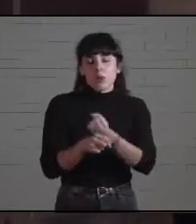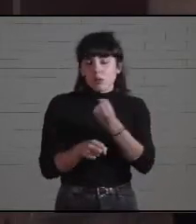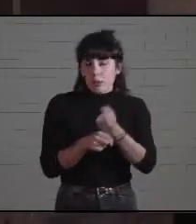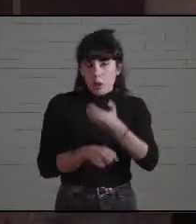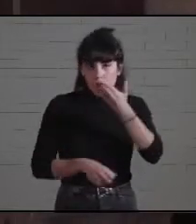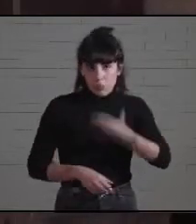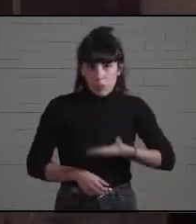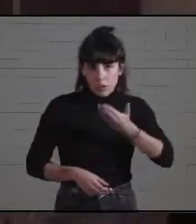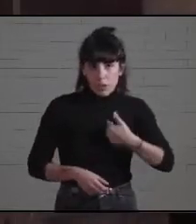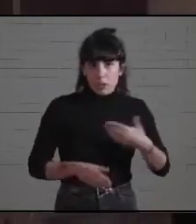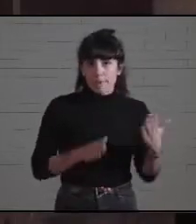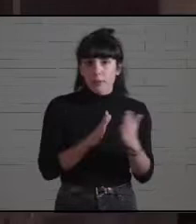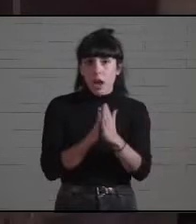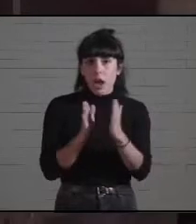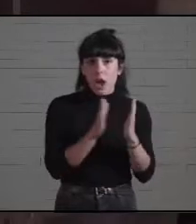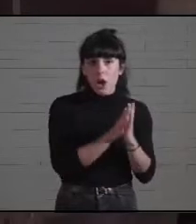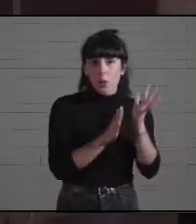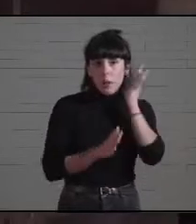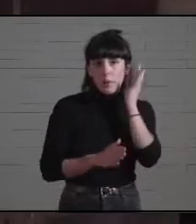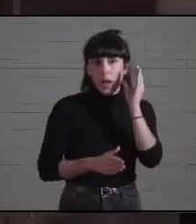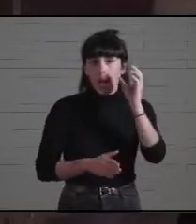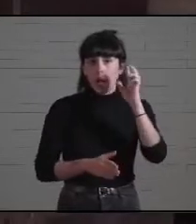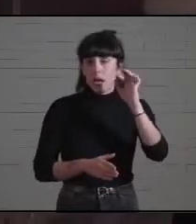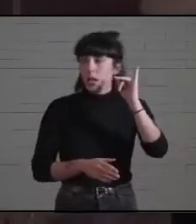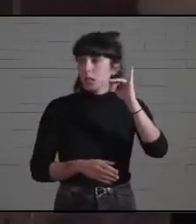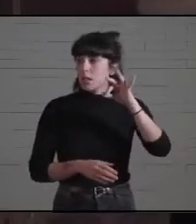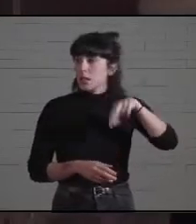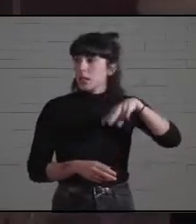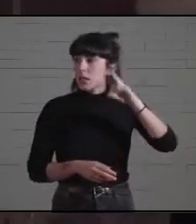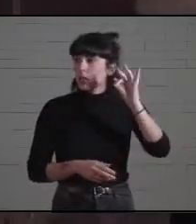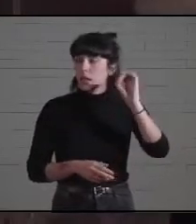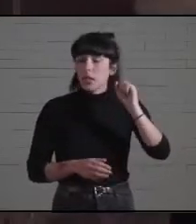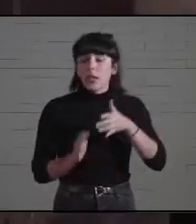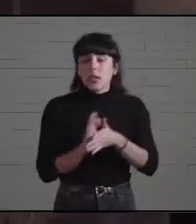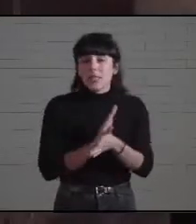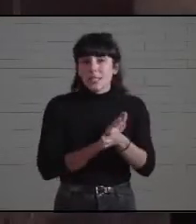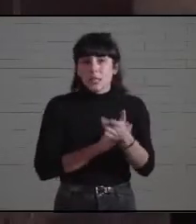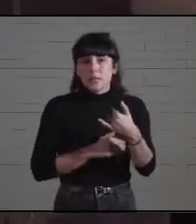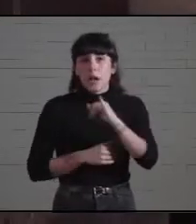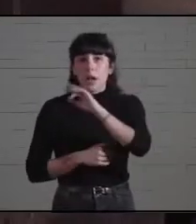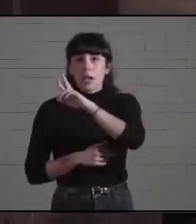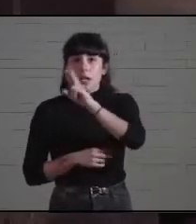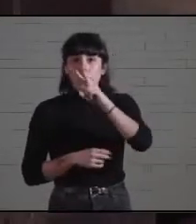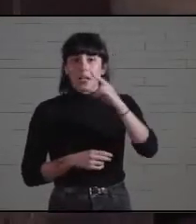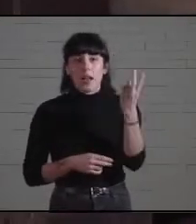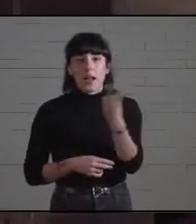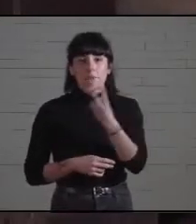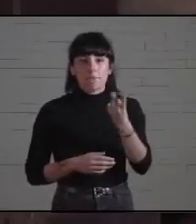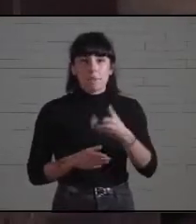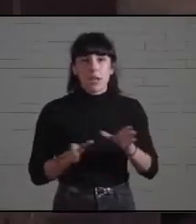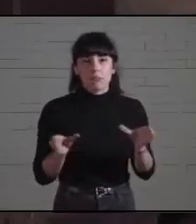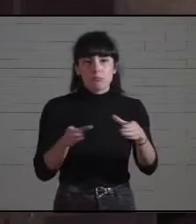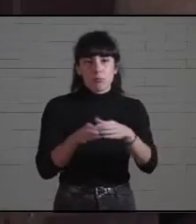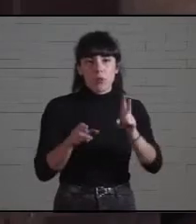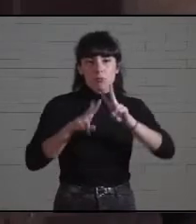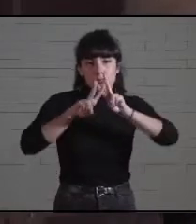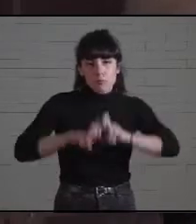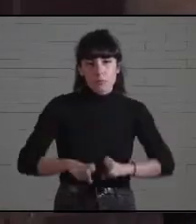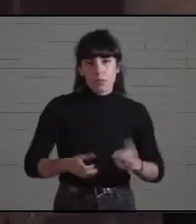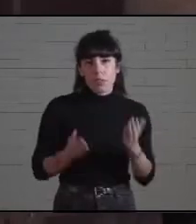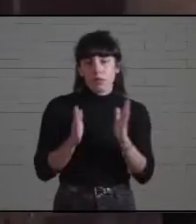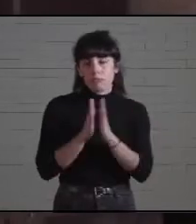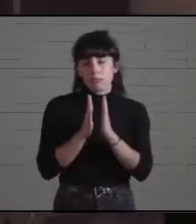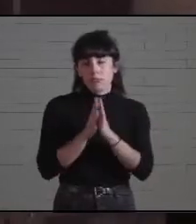Cristina Castellanos, que es economista en la UNED, y Irina Fernández, que es socióloga como yo en el Departamento de Sociología